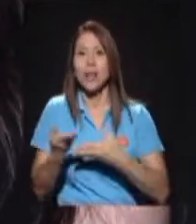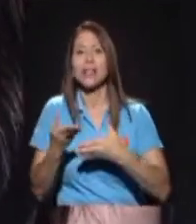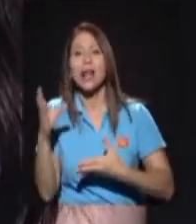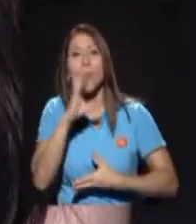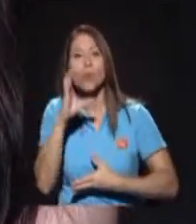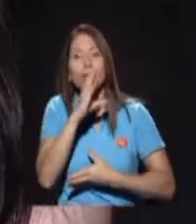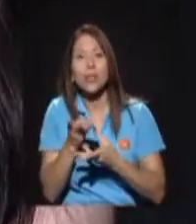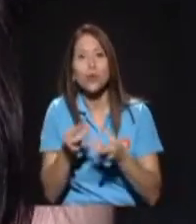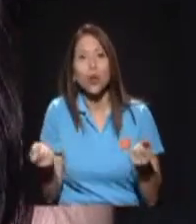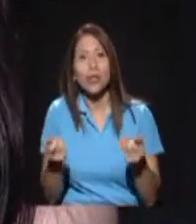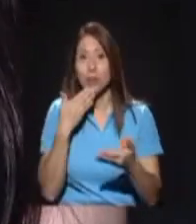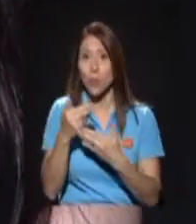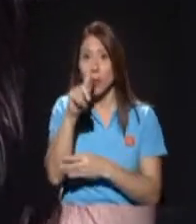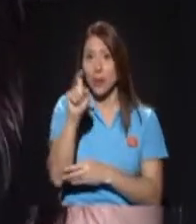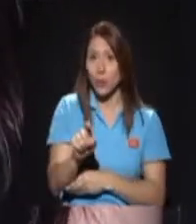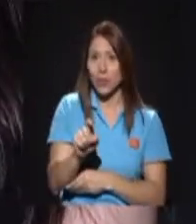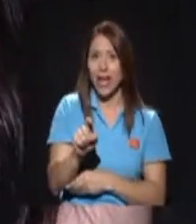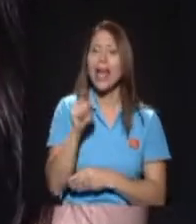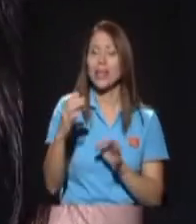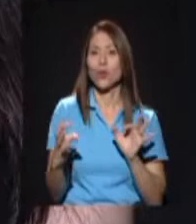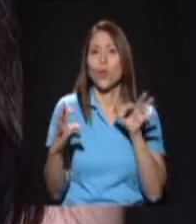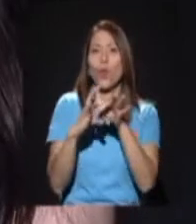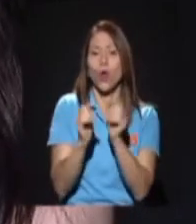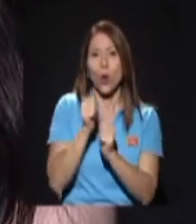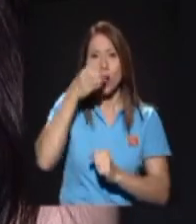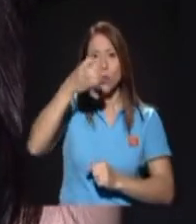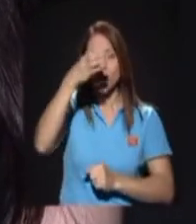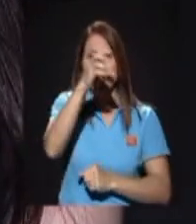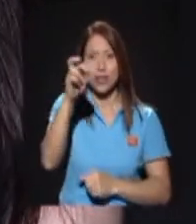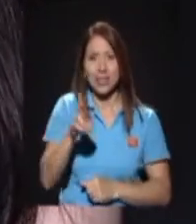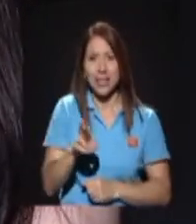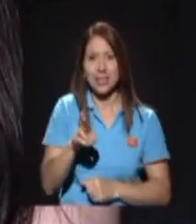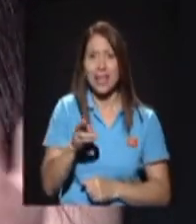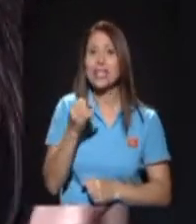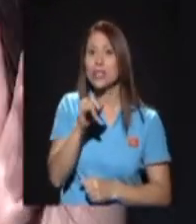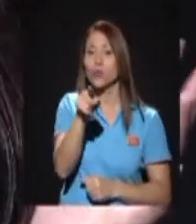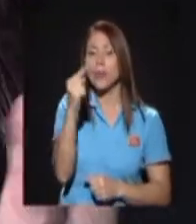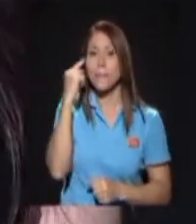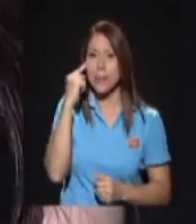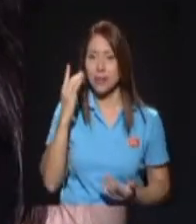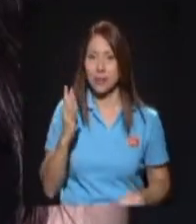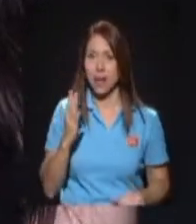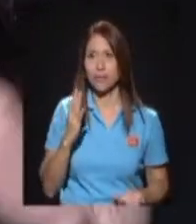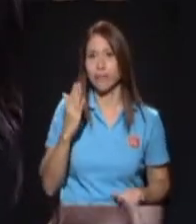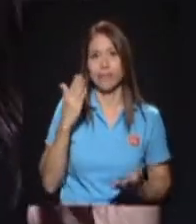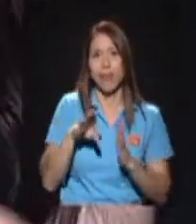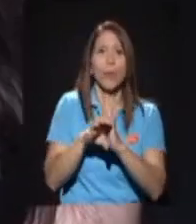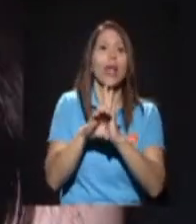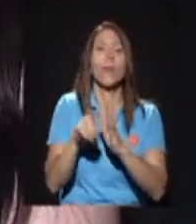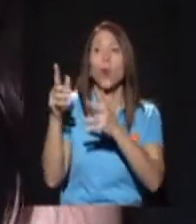Y es una buena pregunta, pero a mí me parece que tiene que ver mucho con la cultura costarricense. Si usted piensa, no sé, por ejemplo,